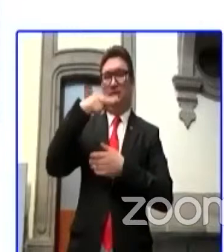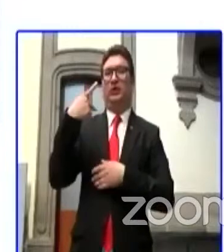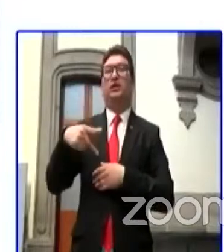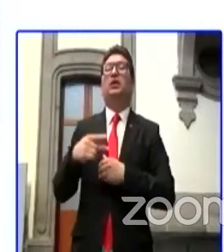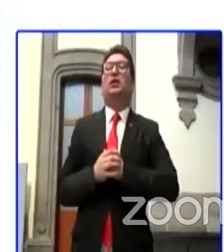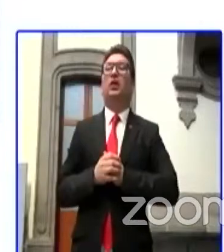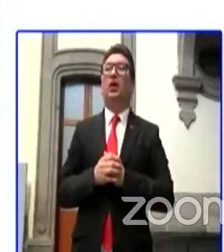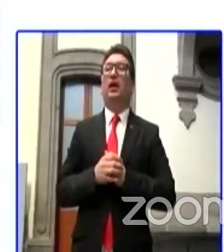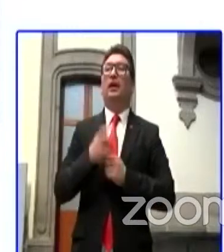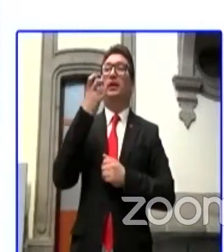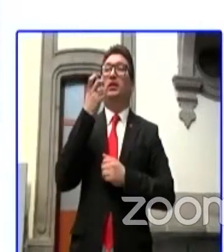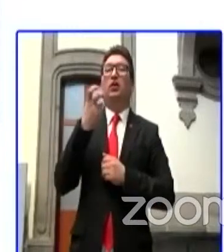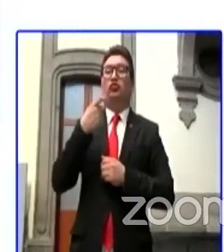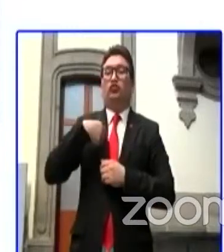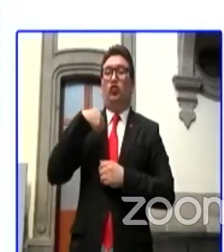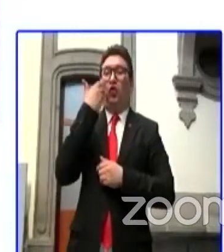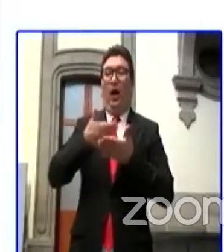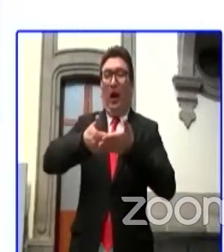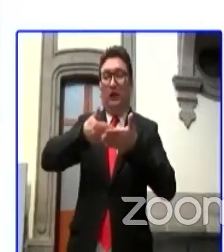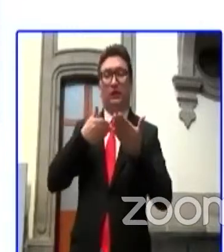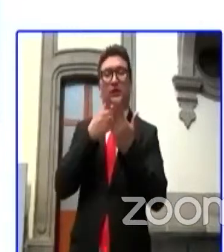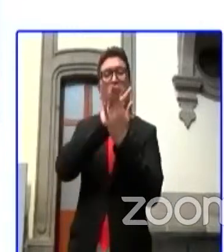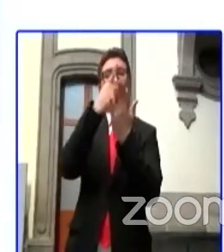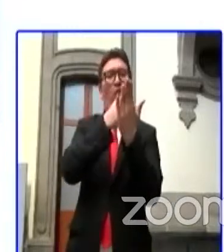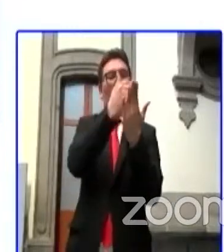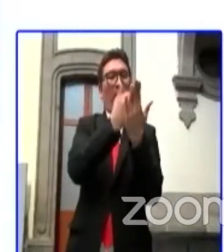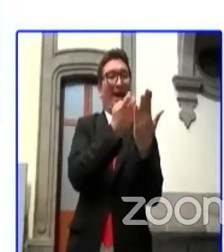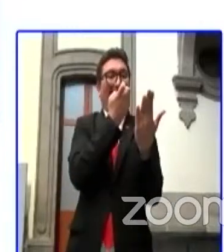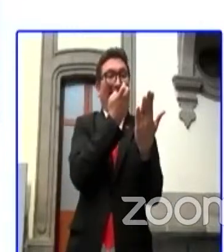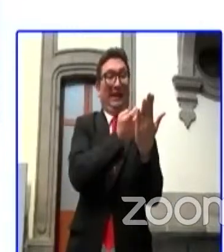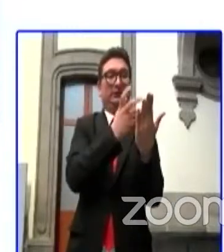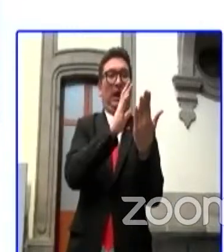Y es dejar este programa porque